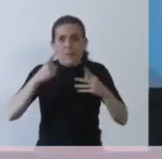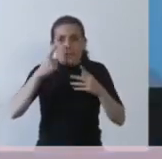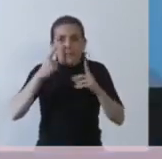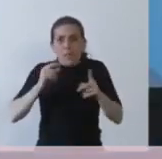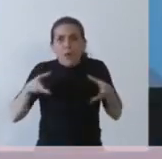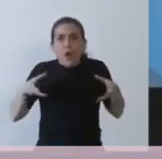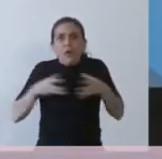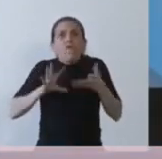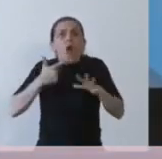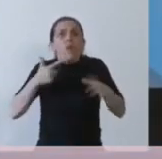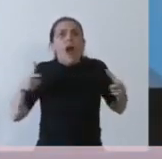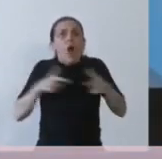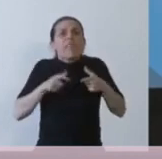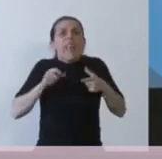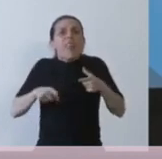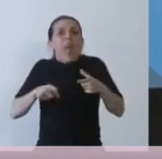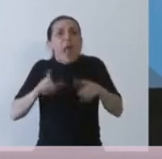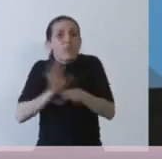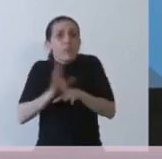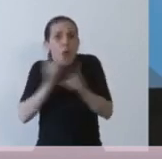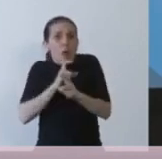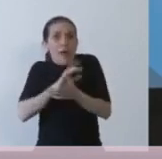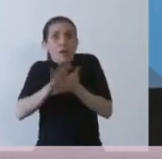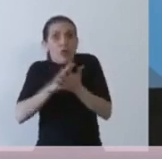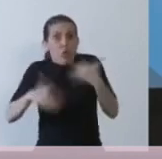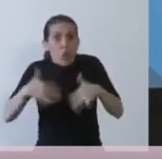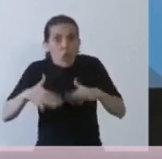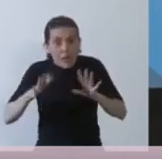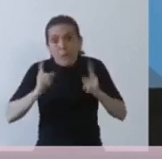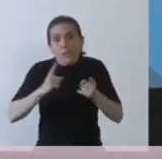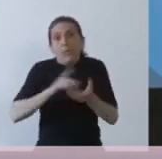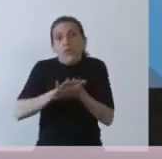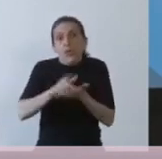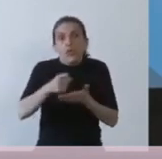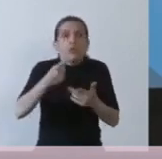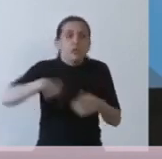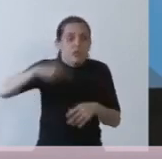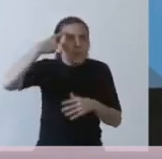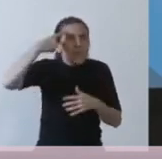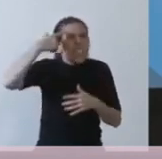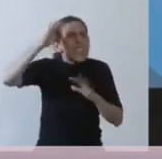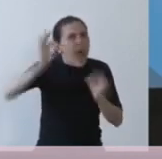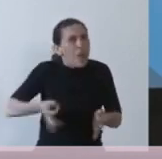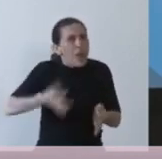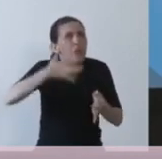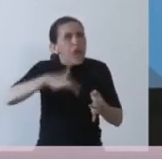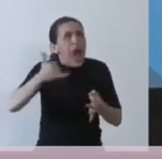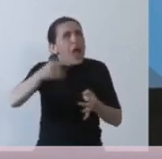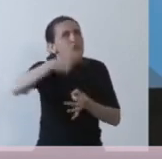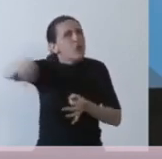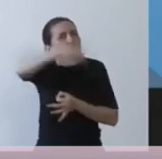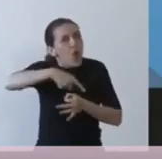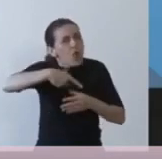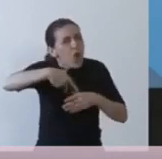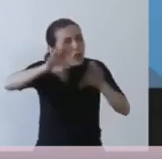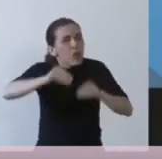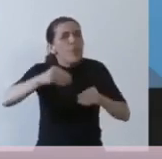comité de crisis día día la evolución de esta situación entendemos que hay gran preocupación pero queremos llevar